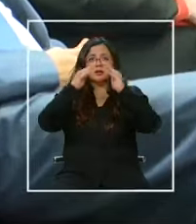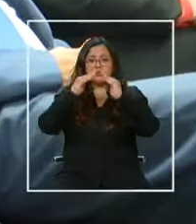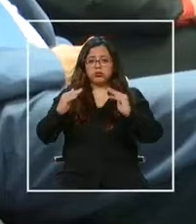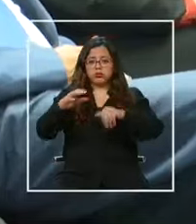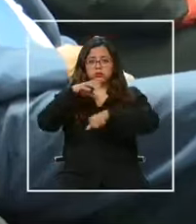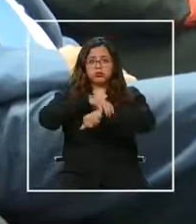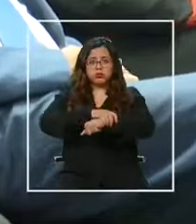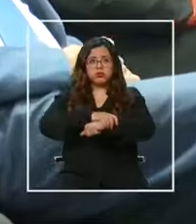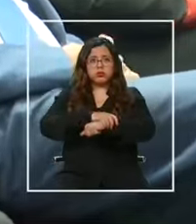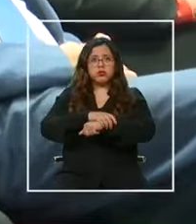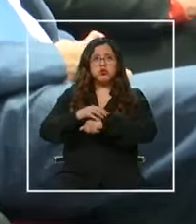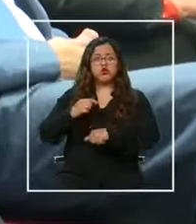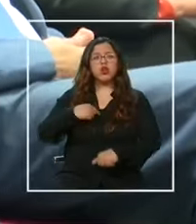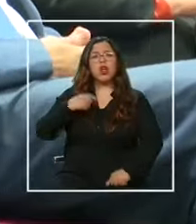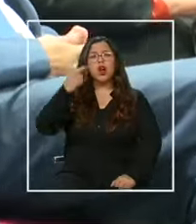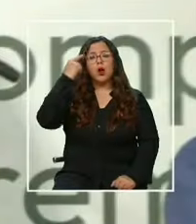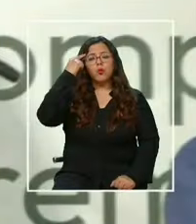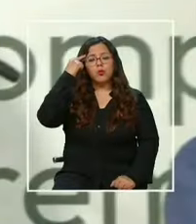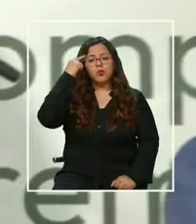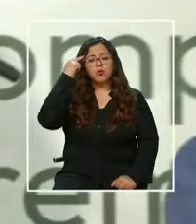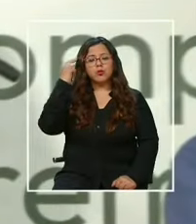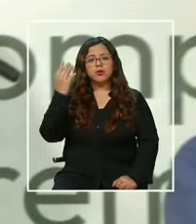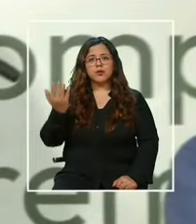arresto domiciliario. Yo creo que